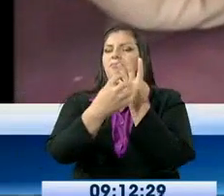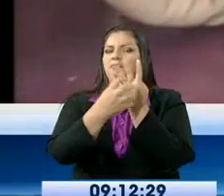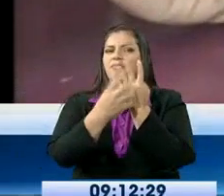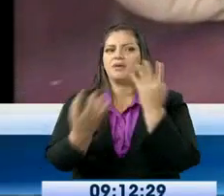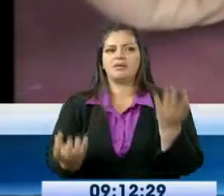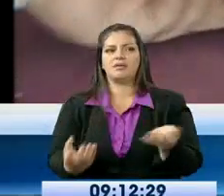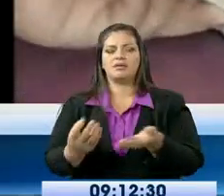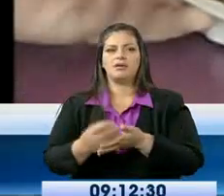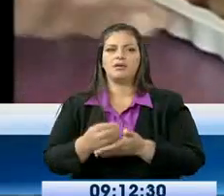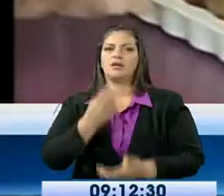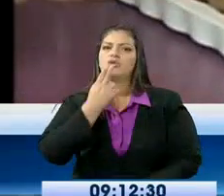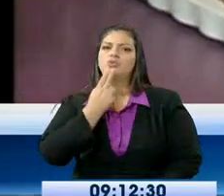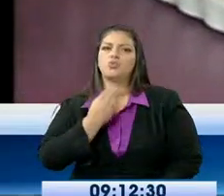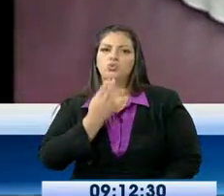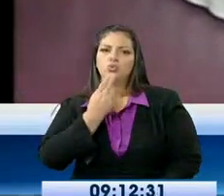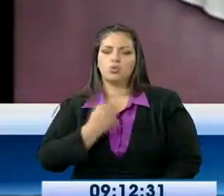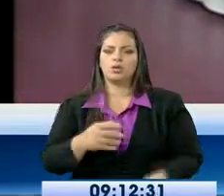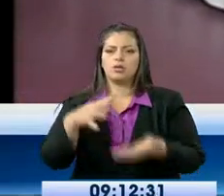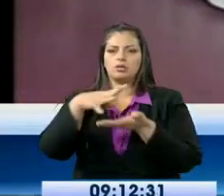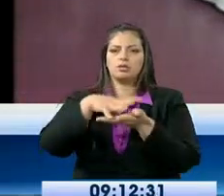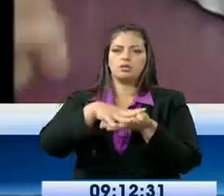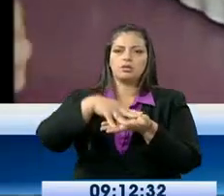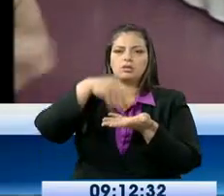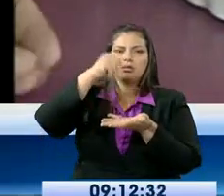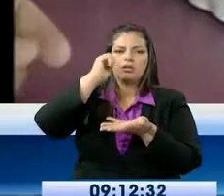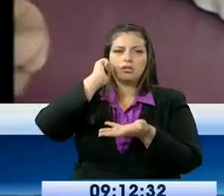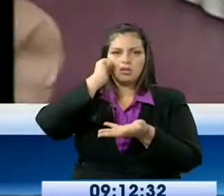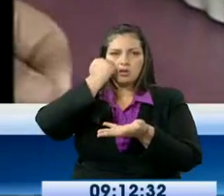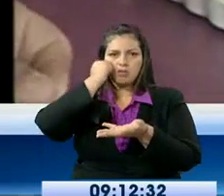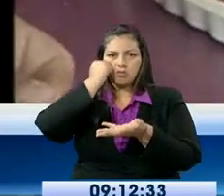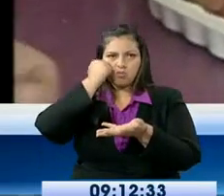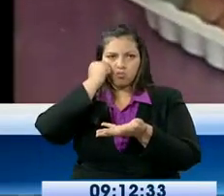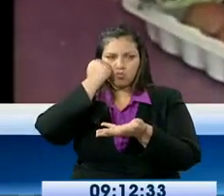morada, que deben de remojarla y cernirla